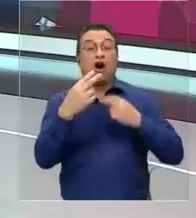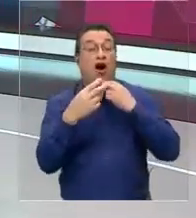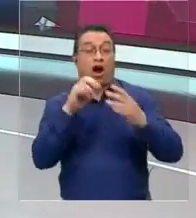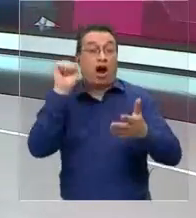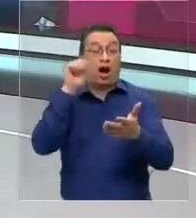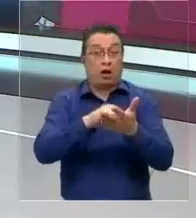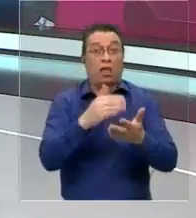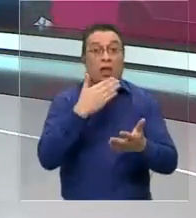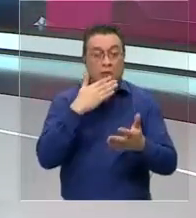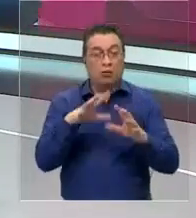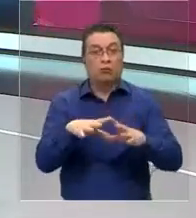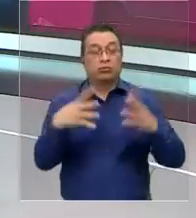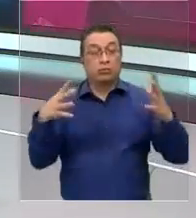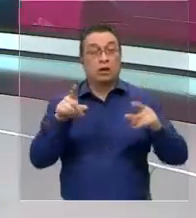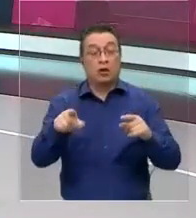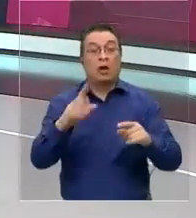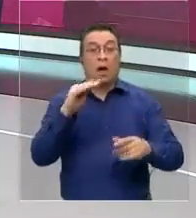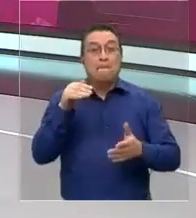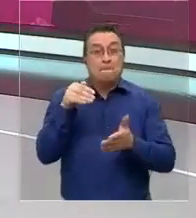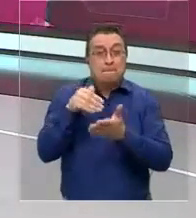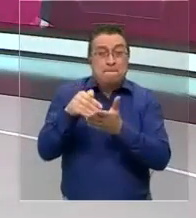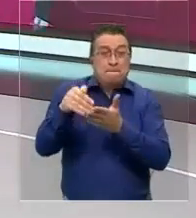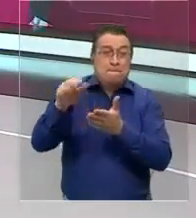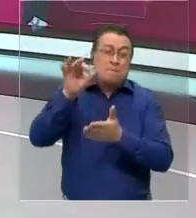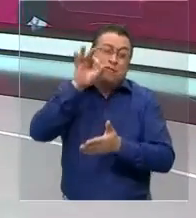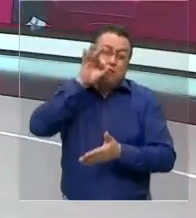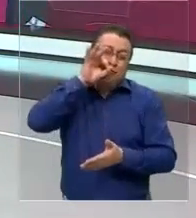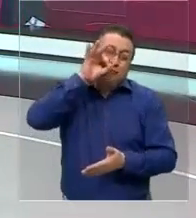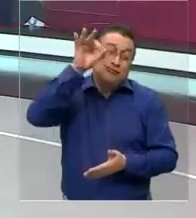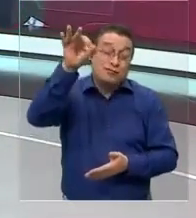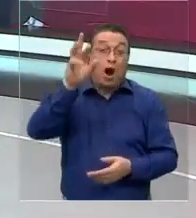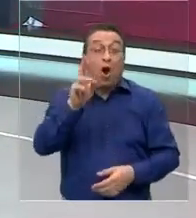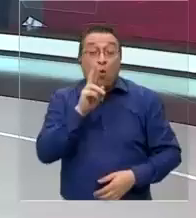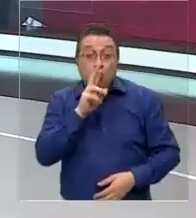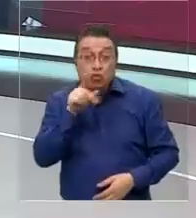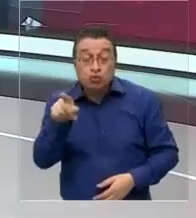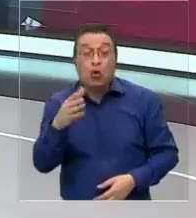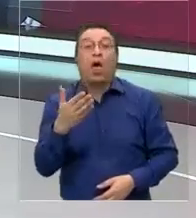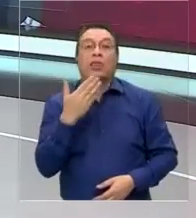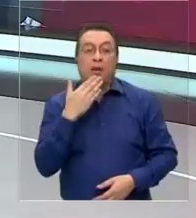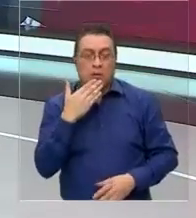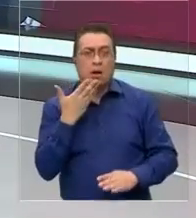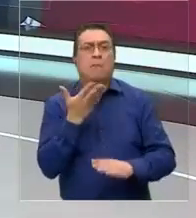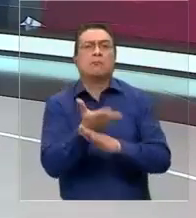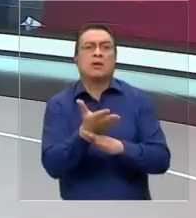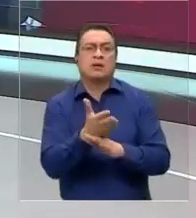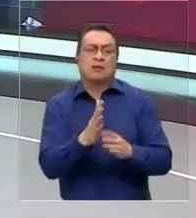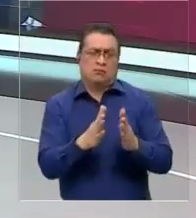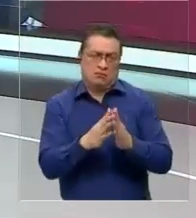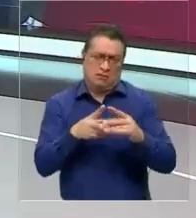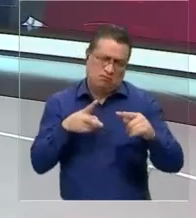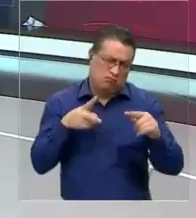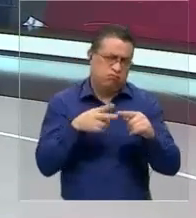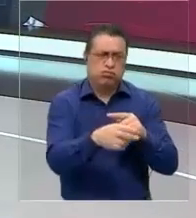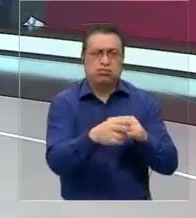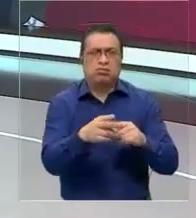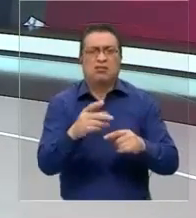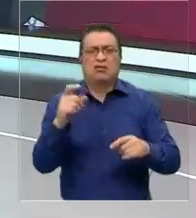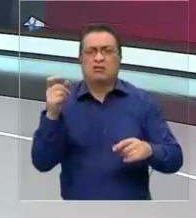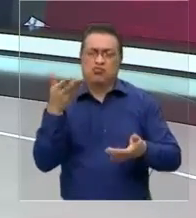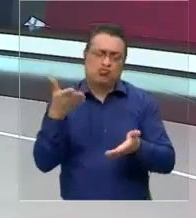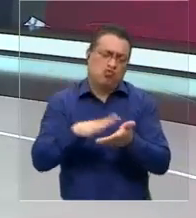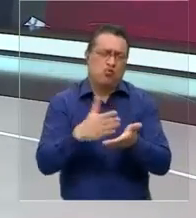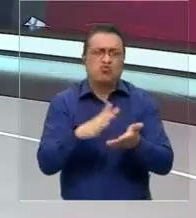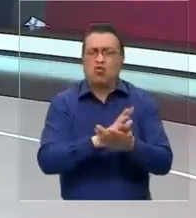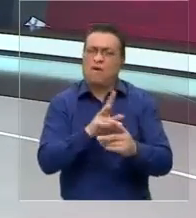sino algo insólito, los multimillonarios rusos también están pidiendo parar el baño de sangre, con estas mismas palabras lo